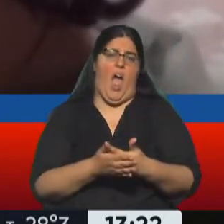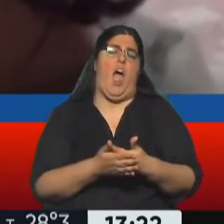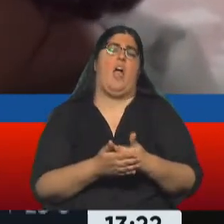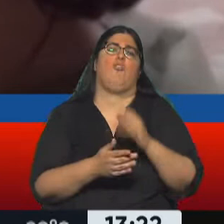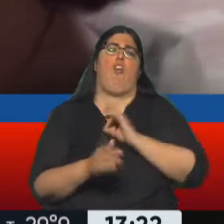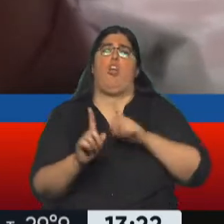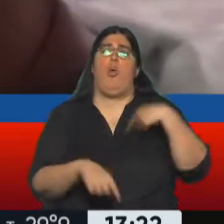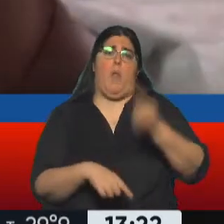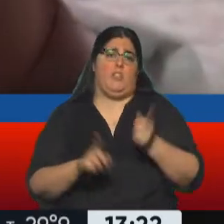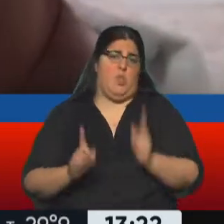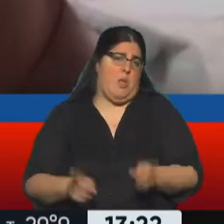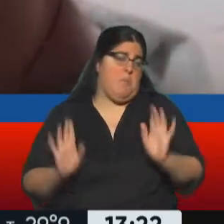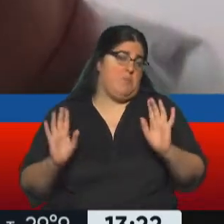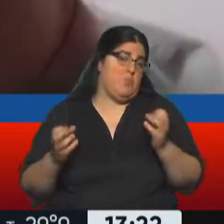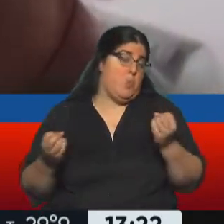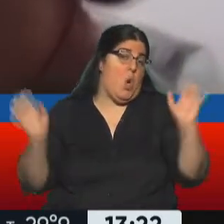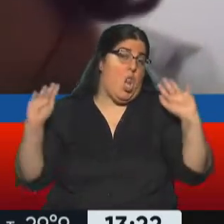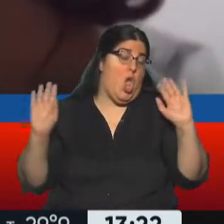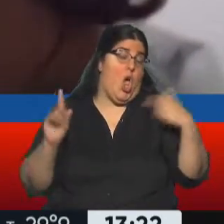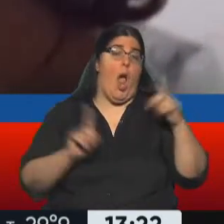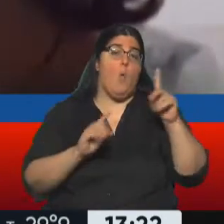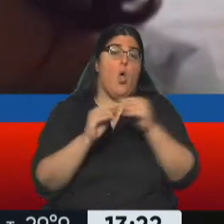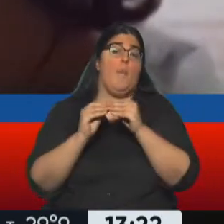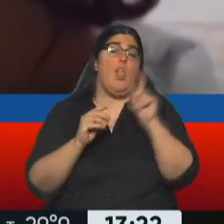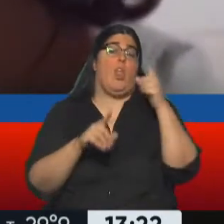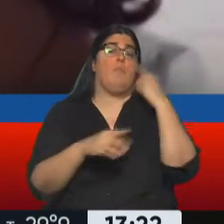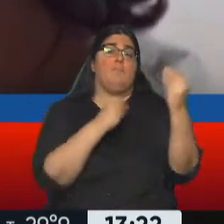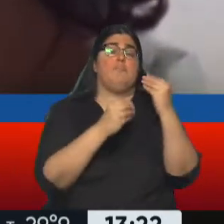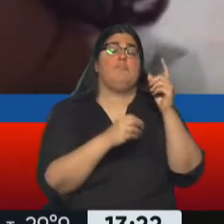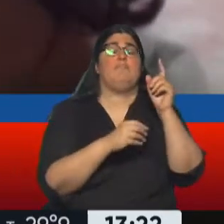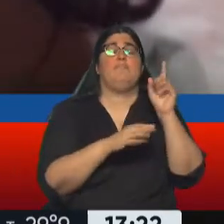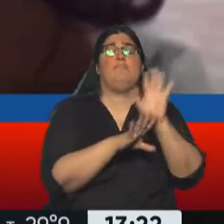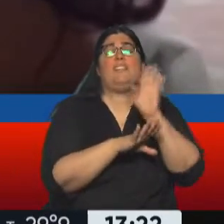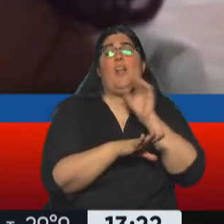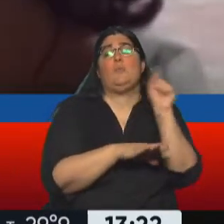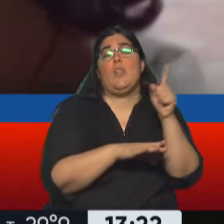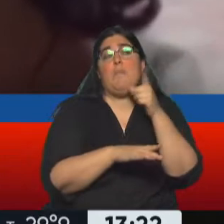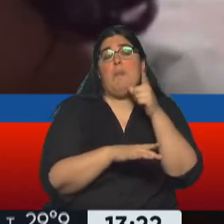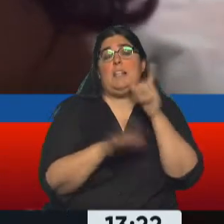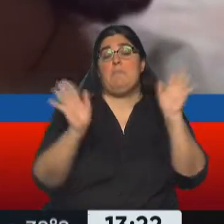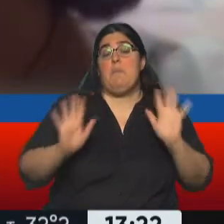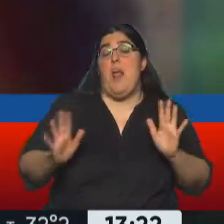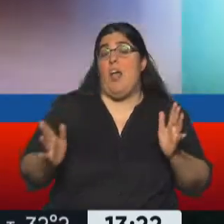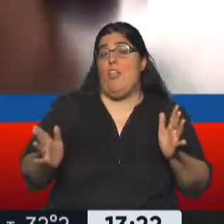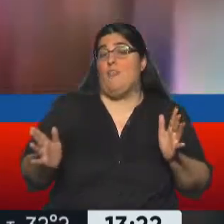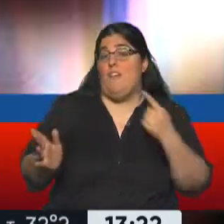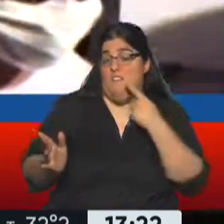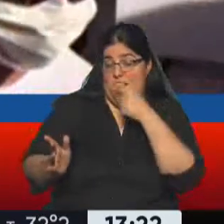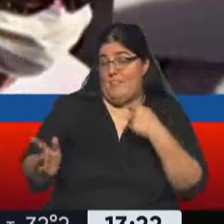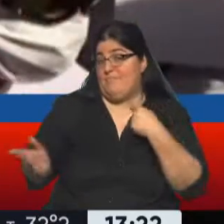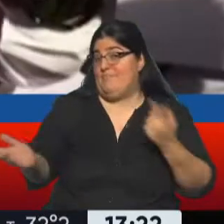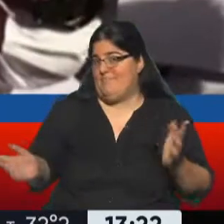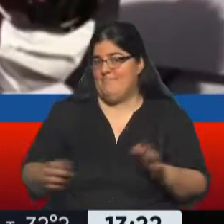año próximo. Y bueno, algunos de mis colegas en Washington parece que se quedaron vestidos para la fiesta suya, que no ha ocurrido.